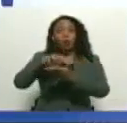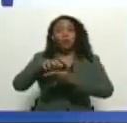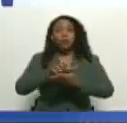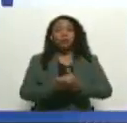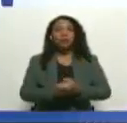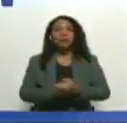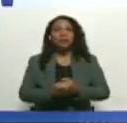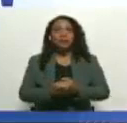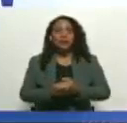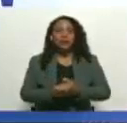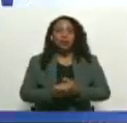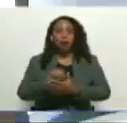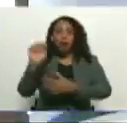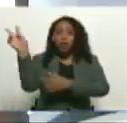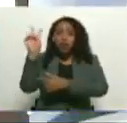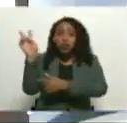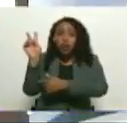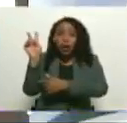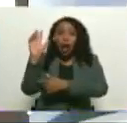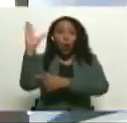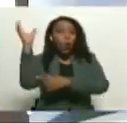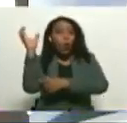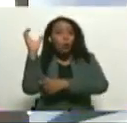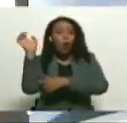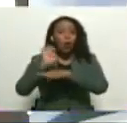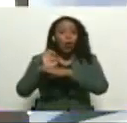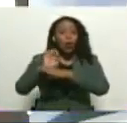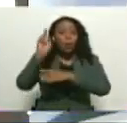sea que Venezuela, Colombia, Ecuador y Perú.